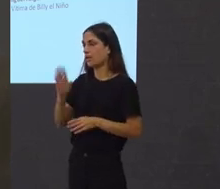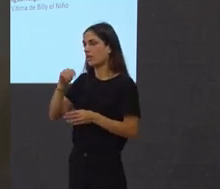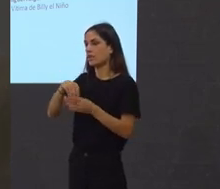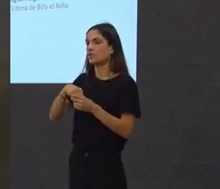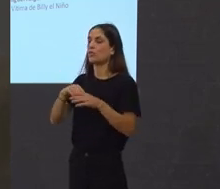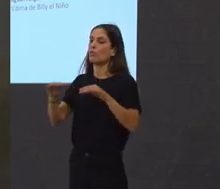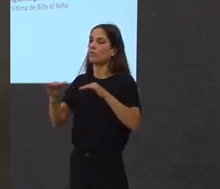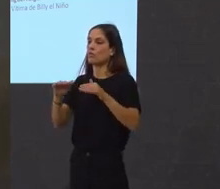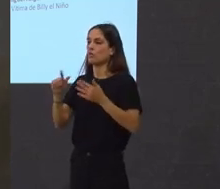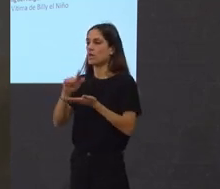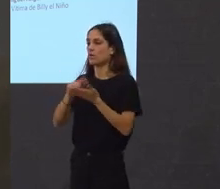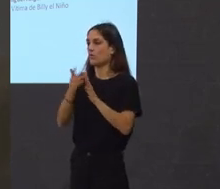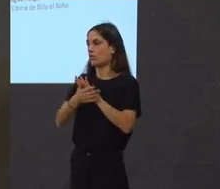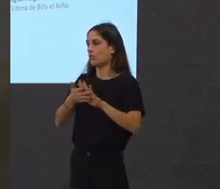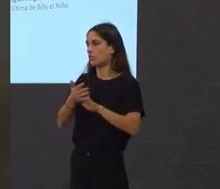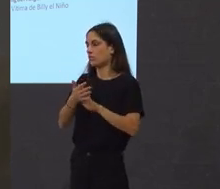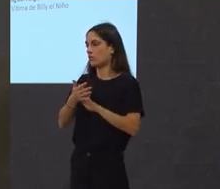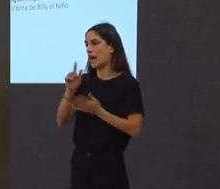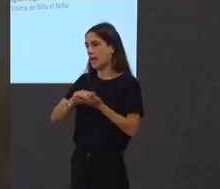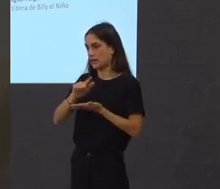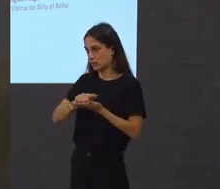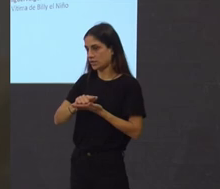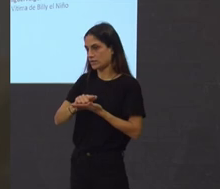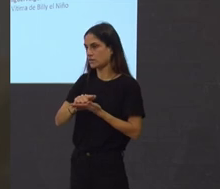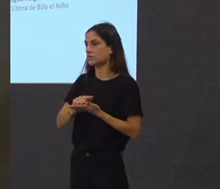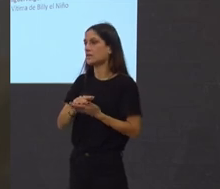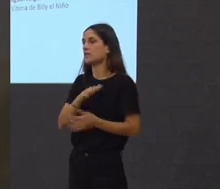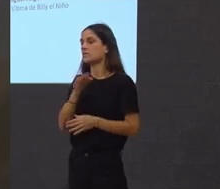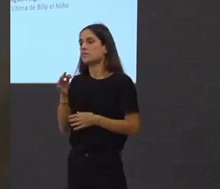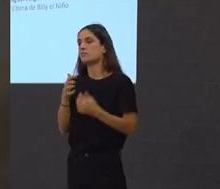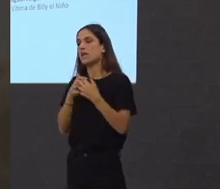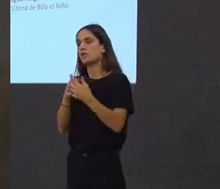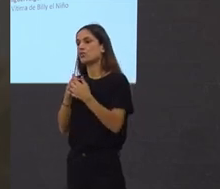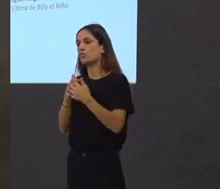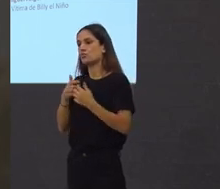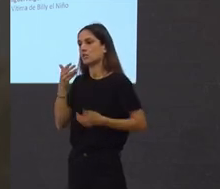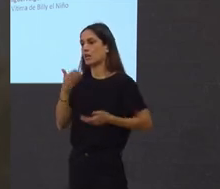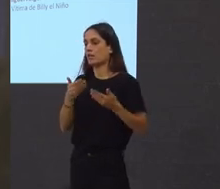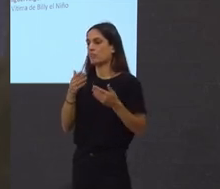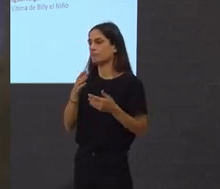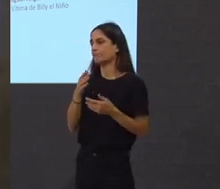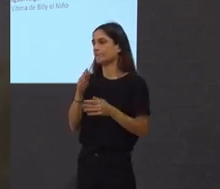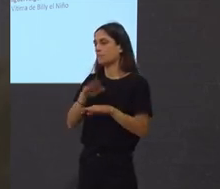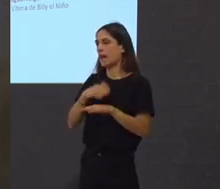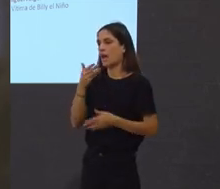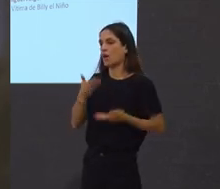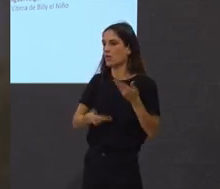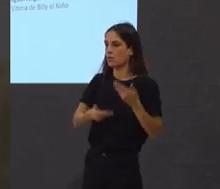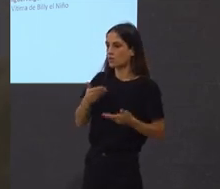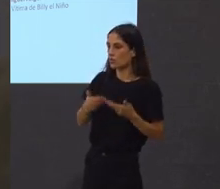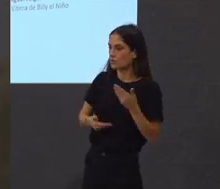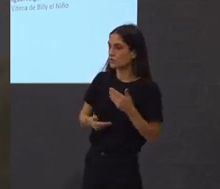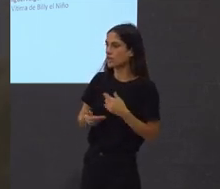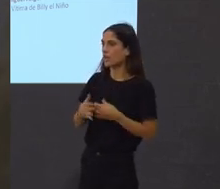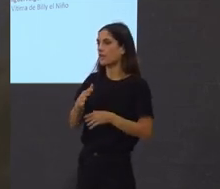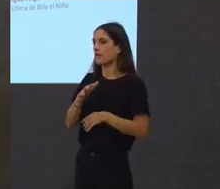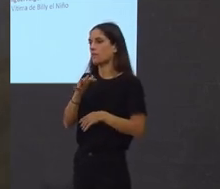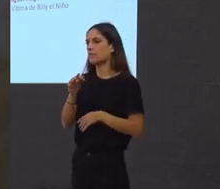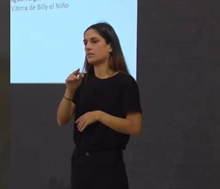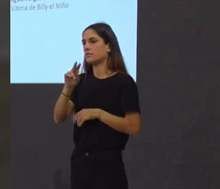osea que es tanto la lucha por la justicia la la cálida argentina